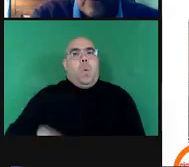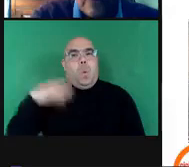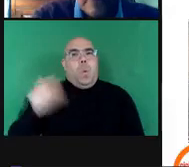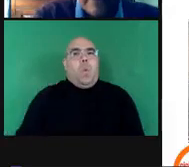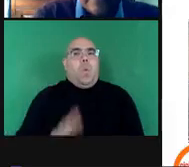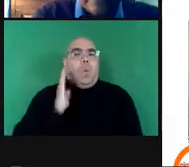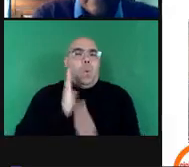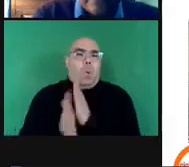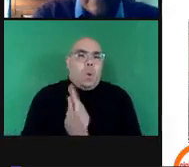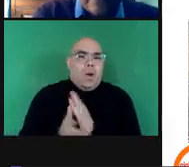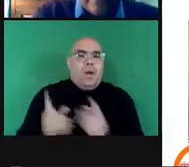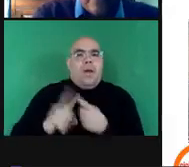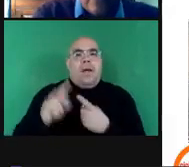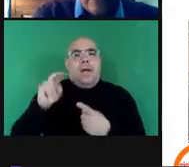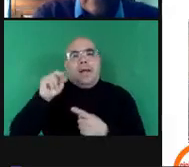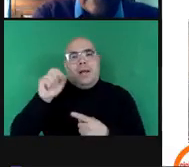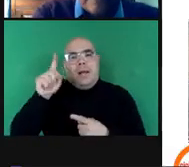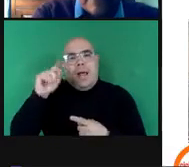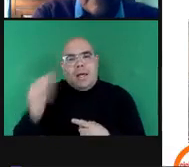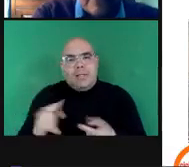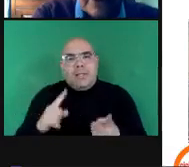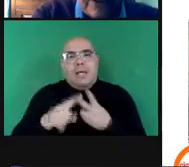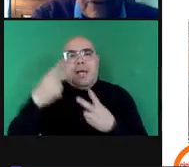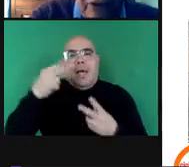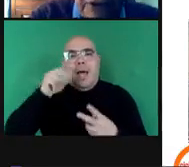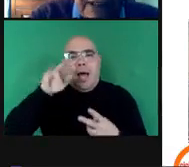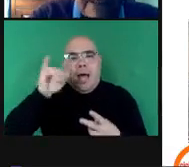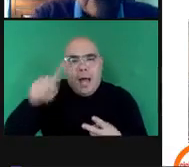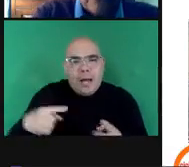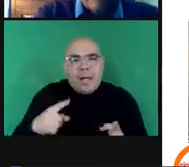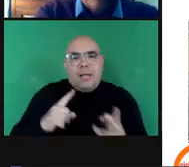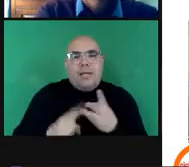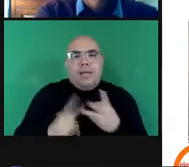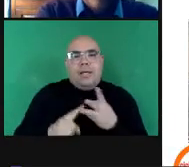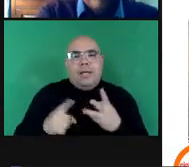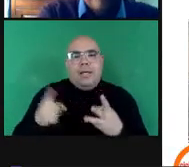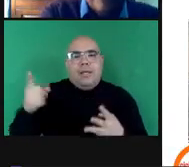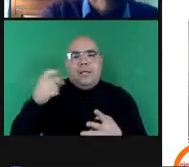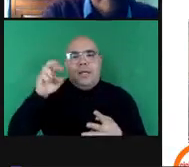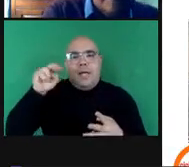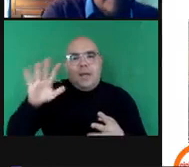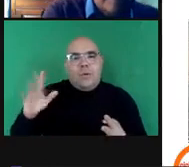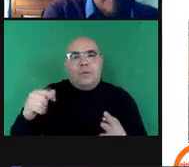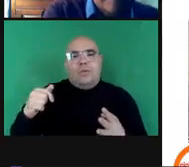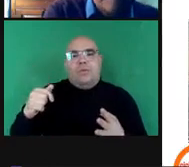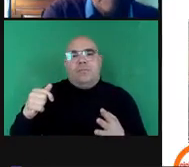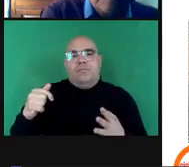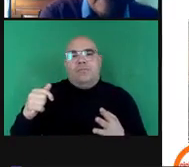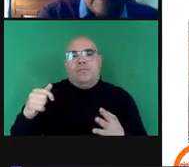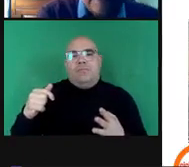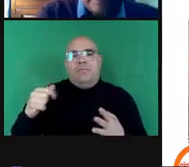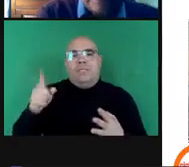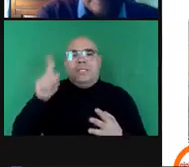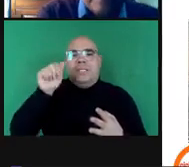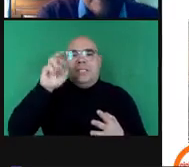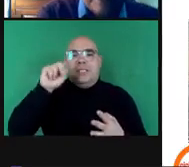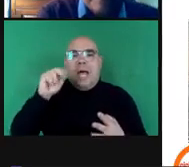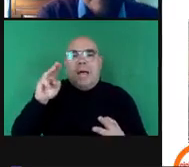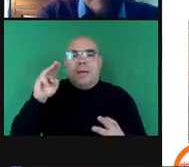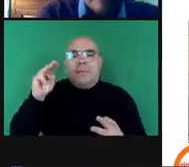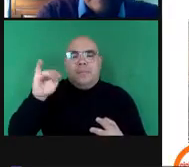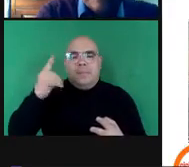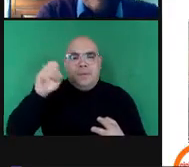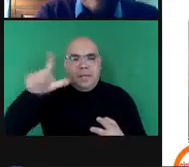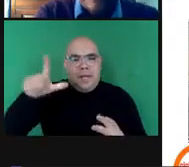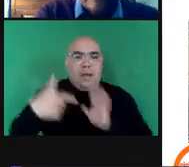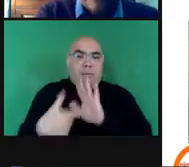Blue, Okuda, San Miguel, todos ellos son considerados como verdaderos genios del arte urbano. Ciertamente a la vista de